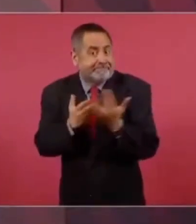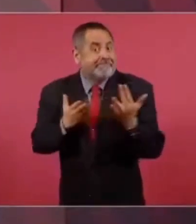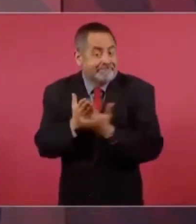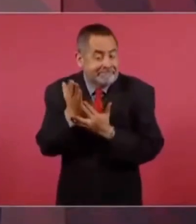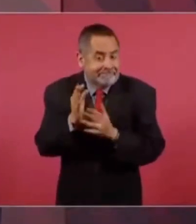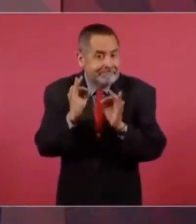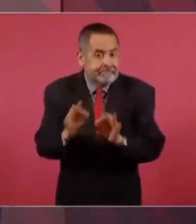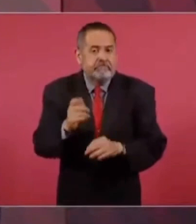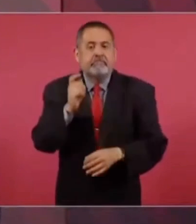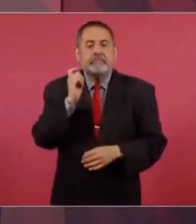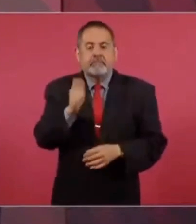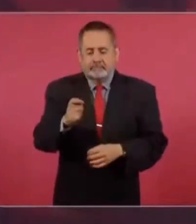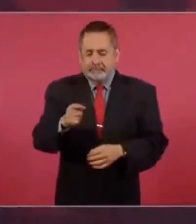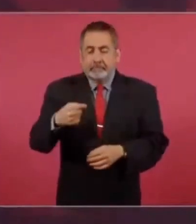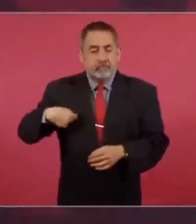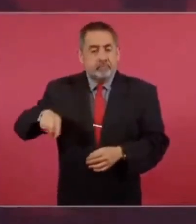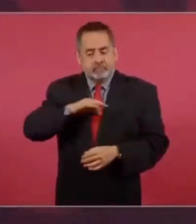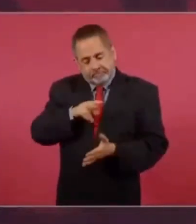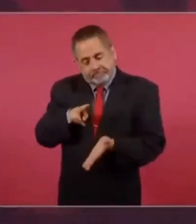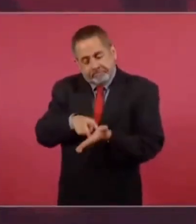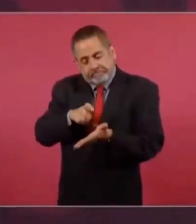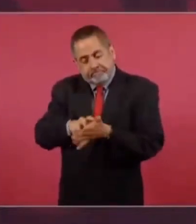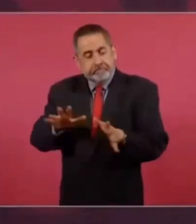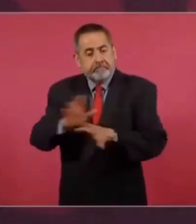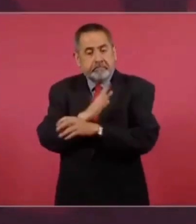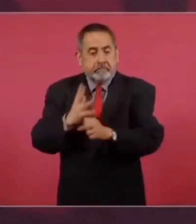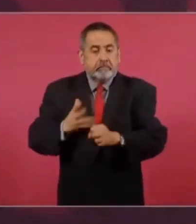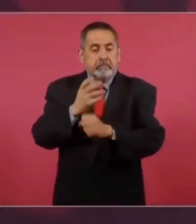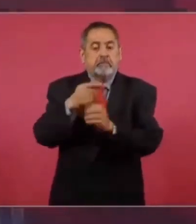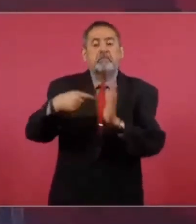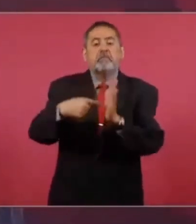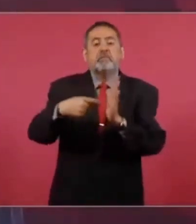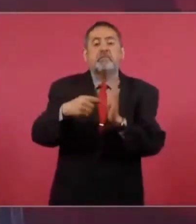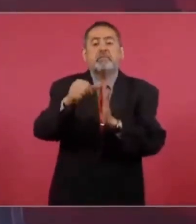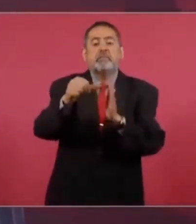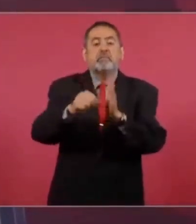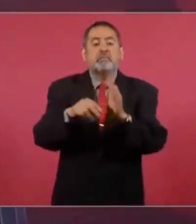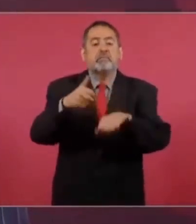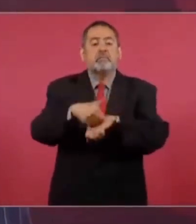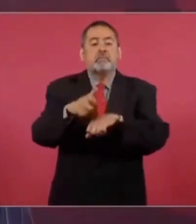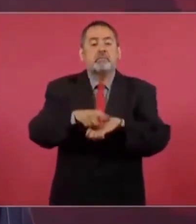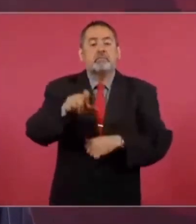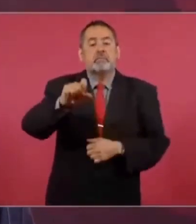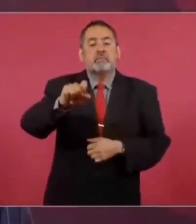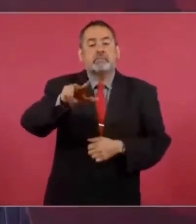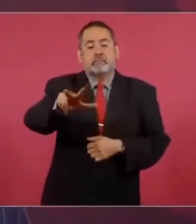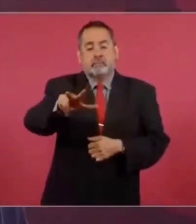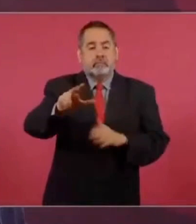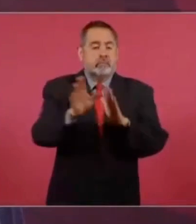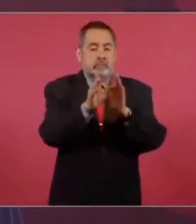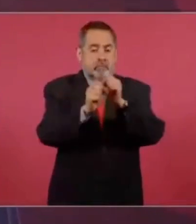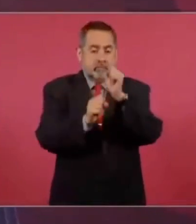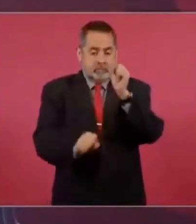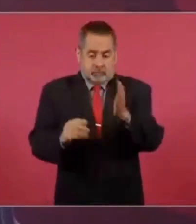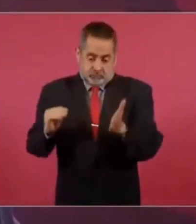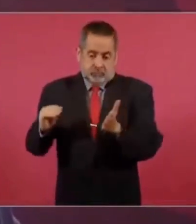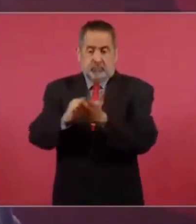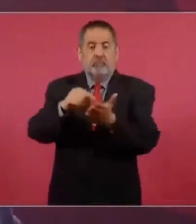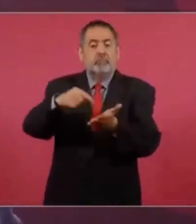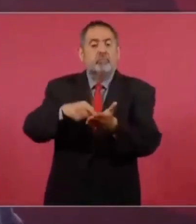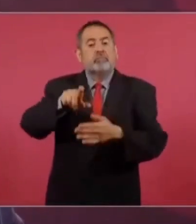Pero pudimos modificar el artículo 28 de la Constitución.